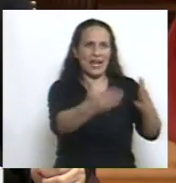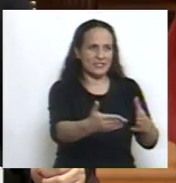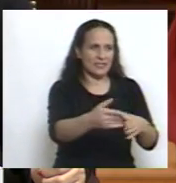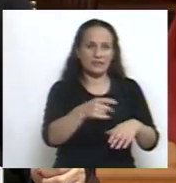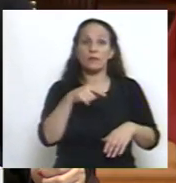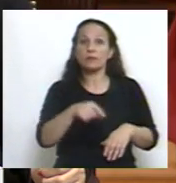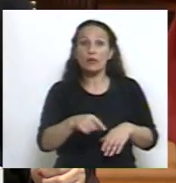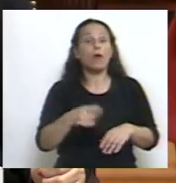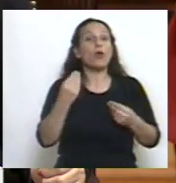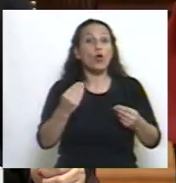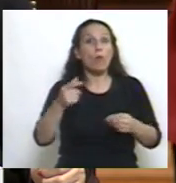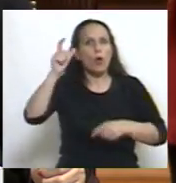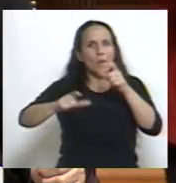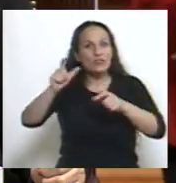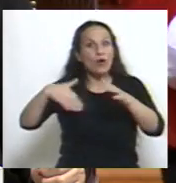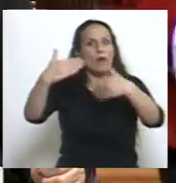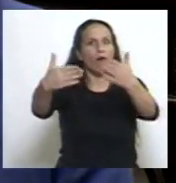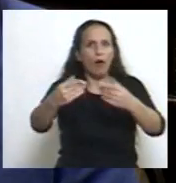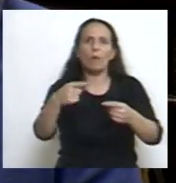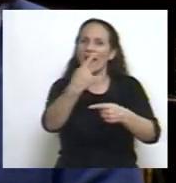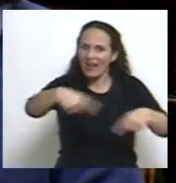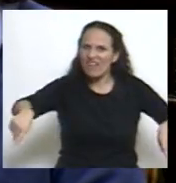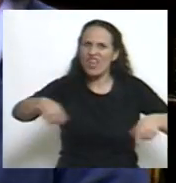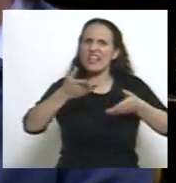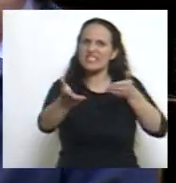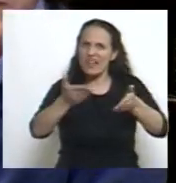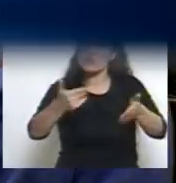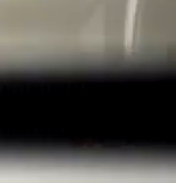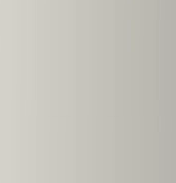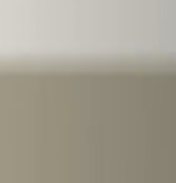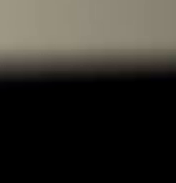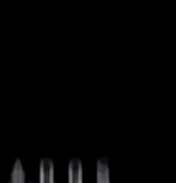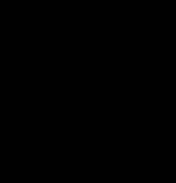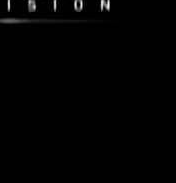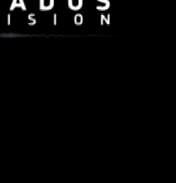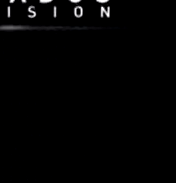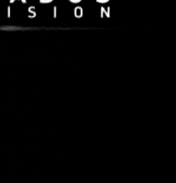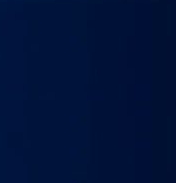que en el futuro las siguientes generaciones tengan cada vez más bienes y servicios públicos. Muchas gracias. Gracias, diputado.